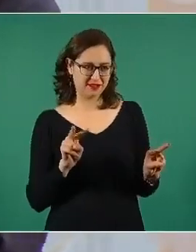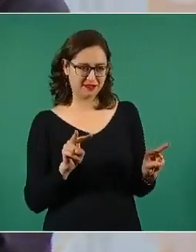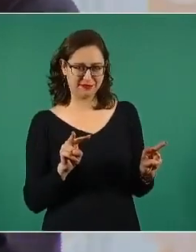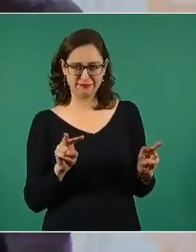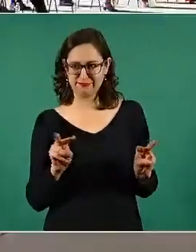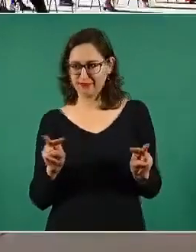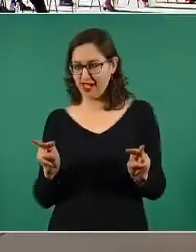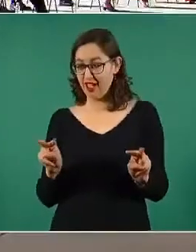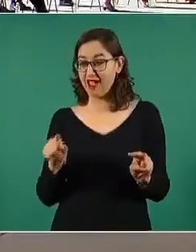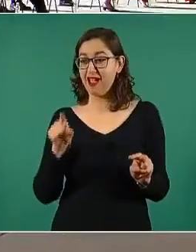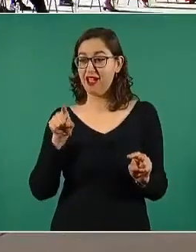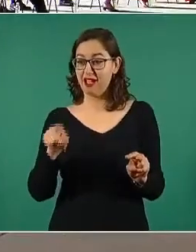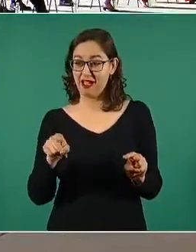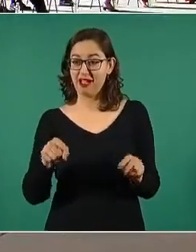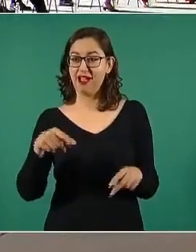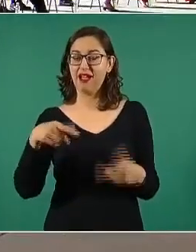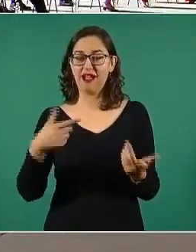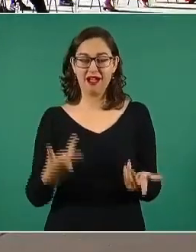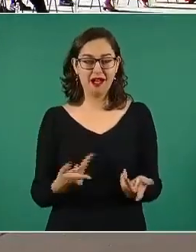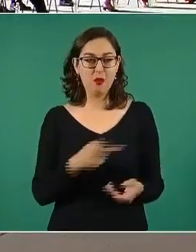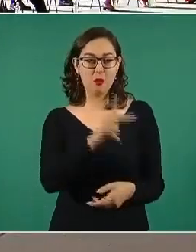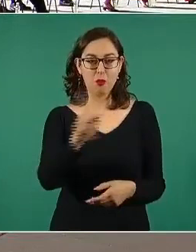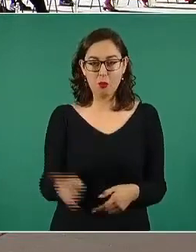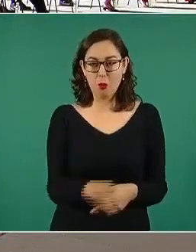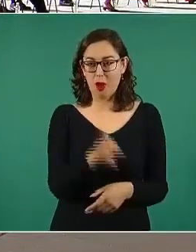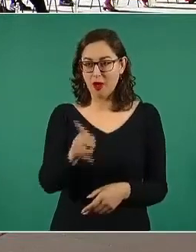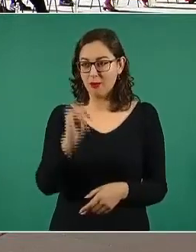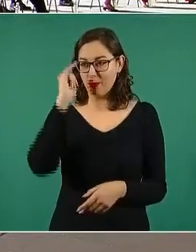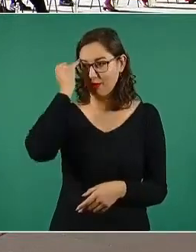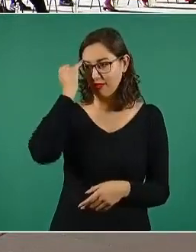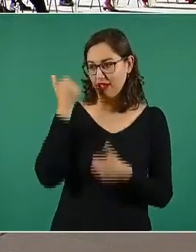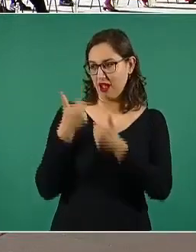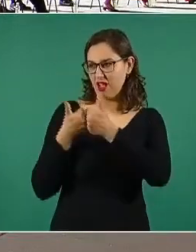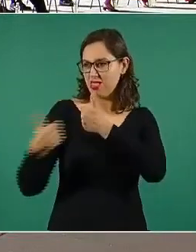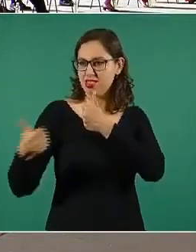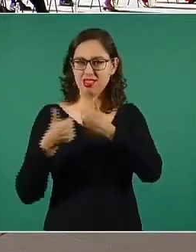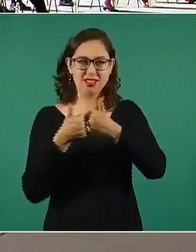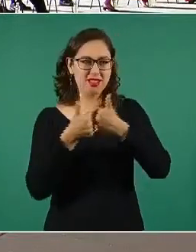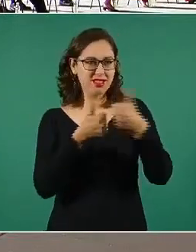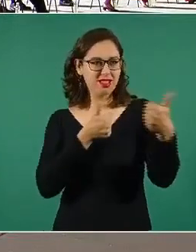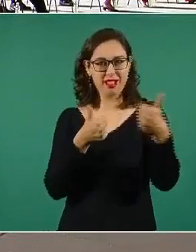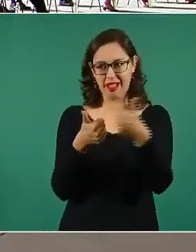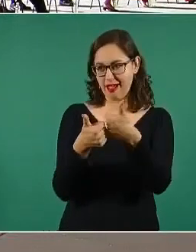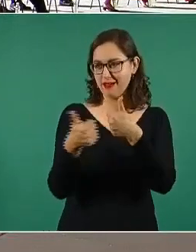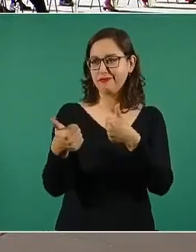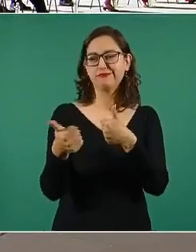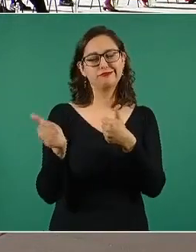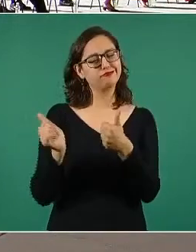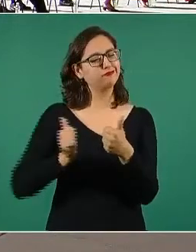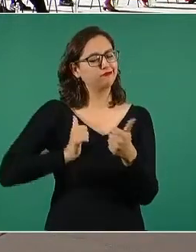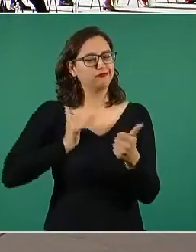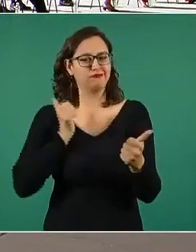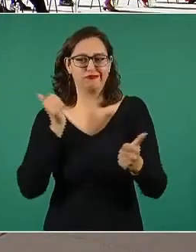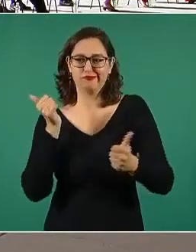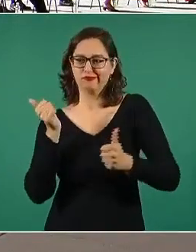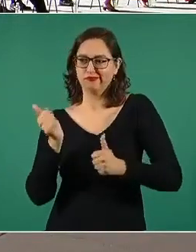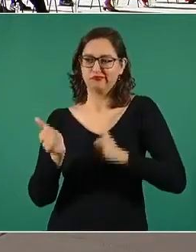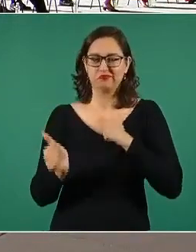divisiones y las debilidades de los mexicas para imponerse